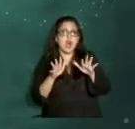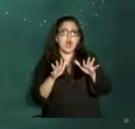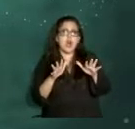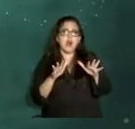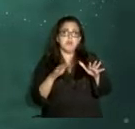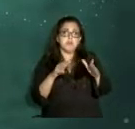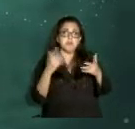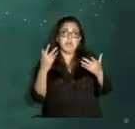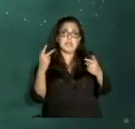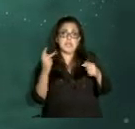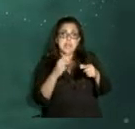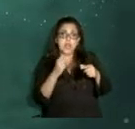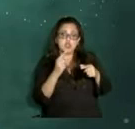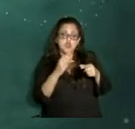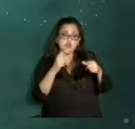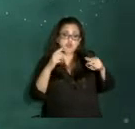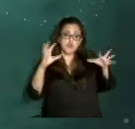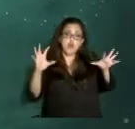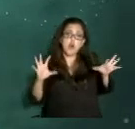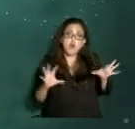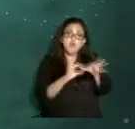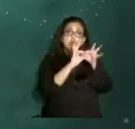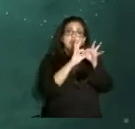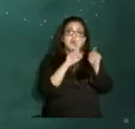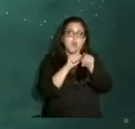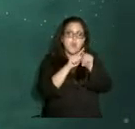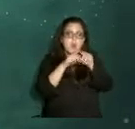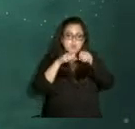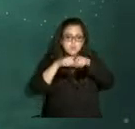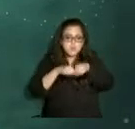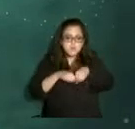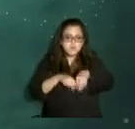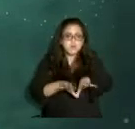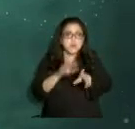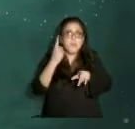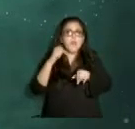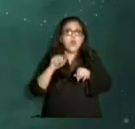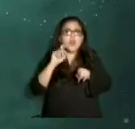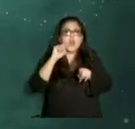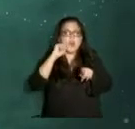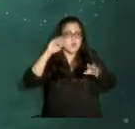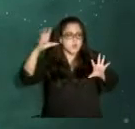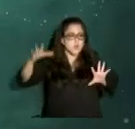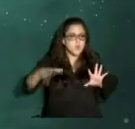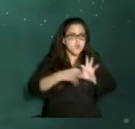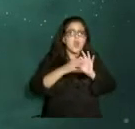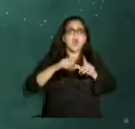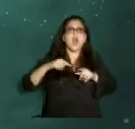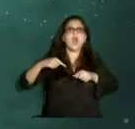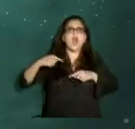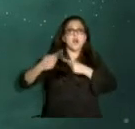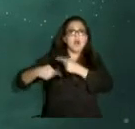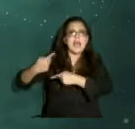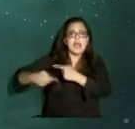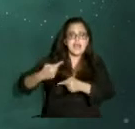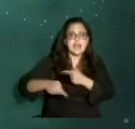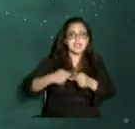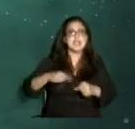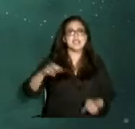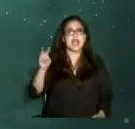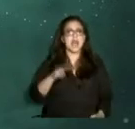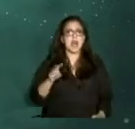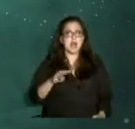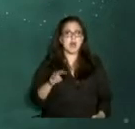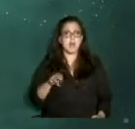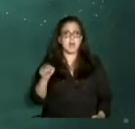por el citoplasma del óvulo. De manera que es herencia materna completa la que hay en el citoplasma, la que hay en el DNA mitocondrial.